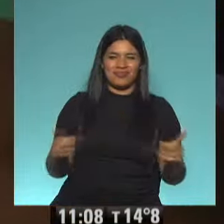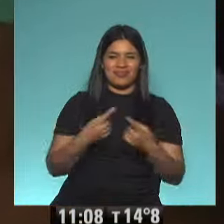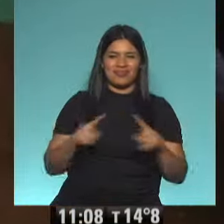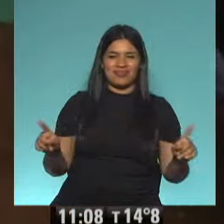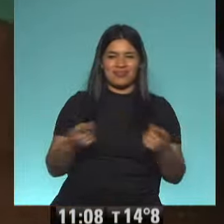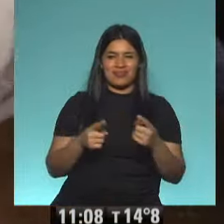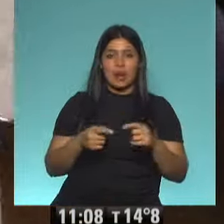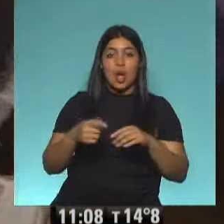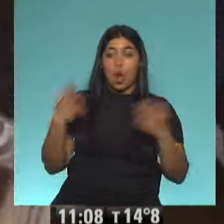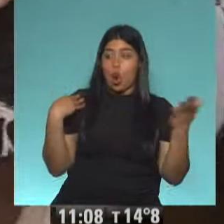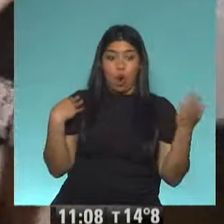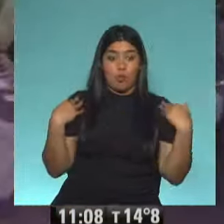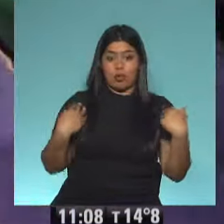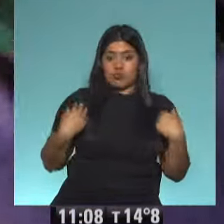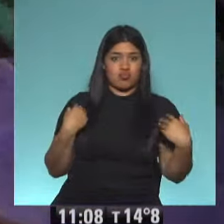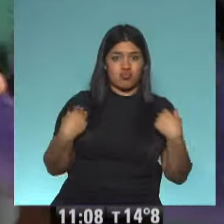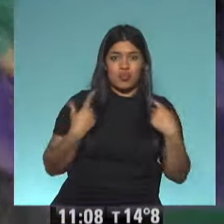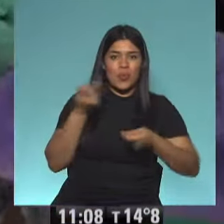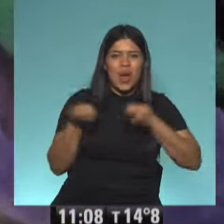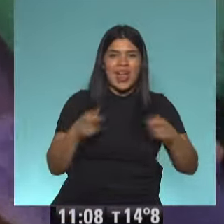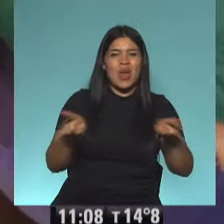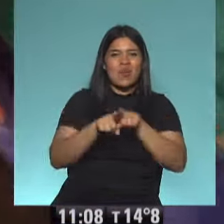si mueve los hombros pa' carnaval,